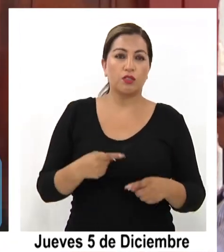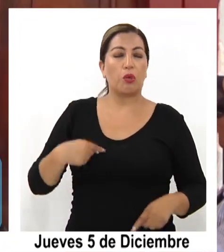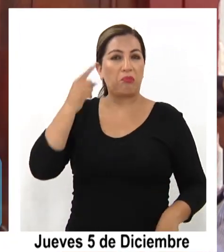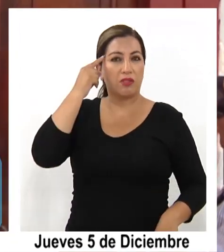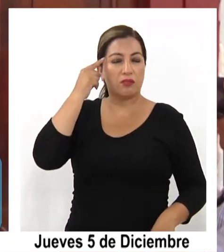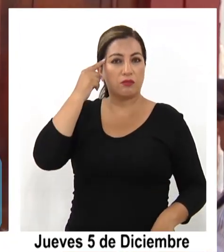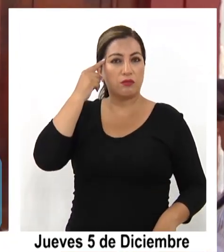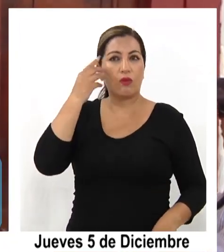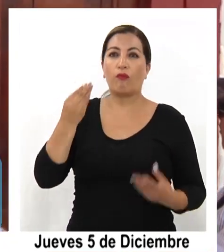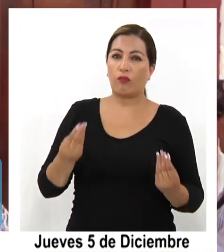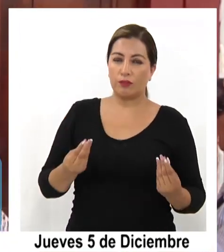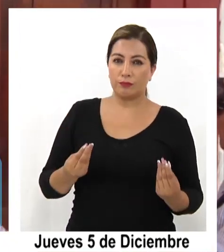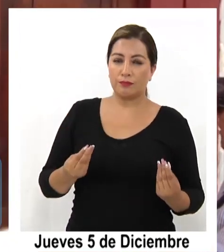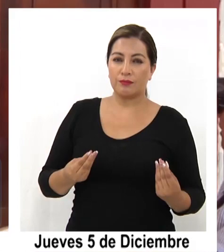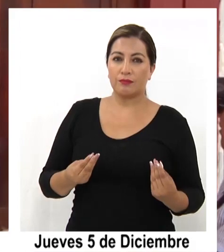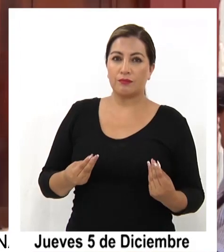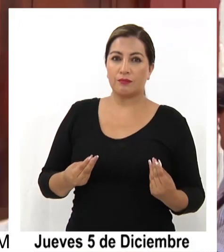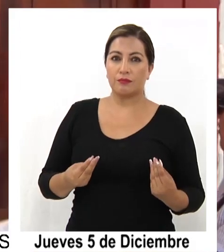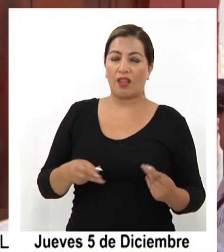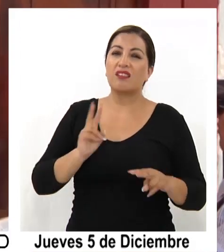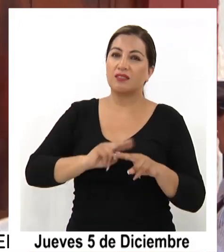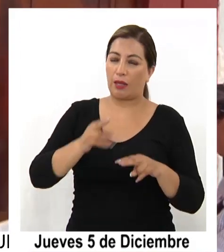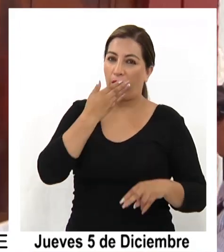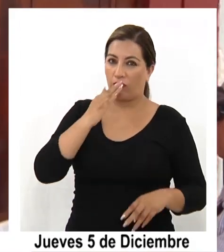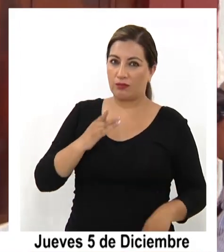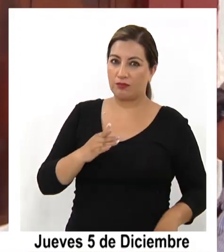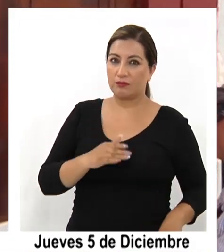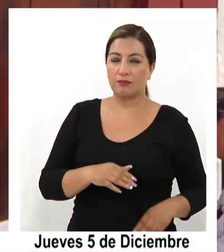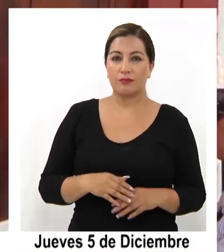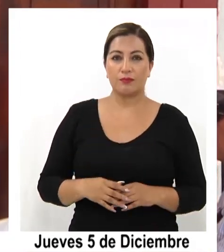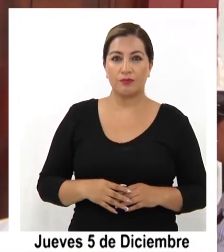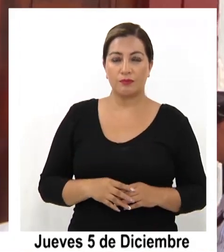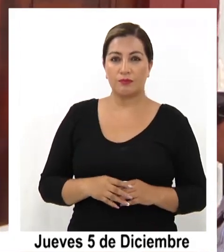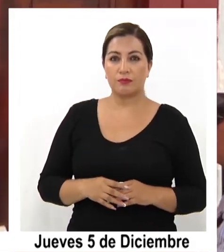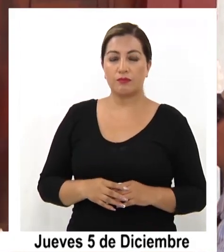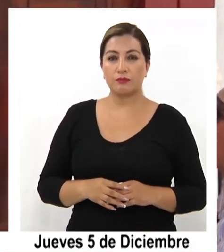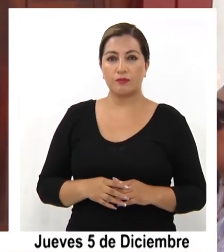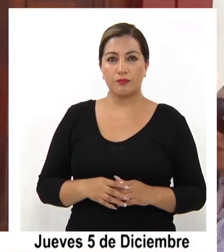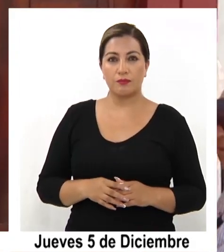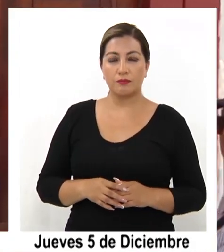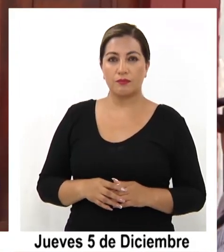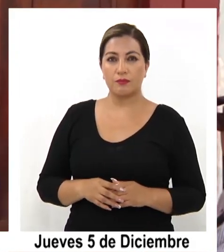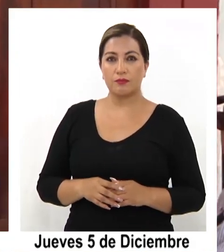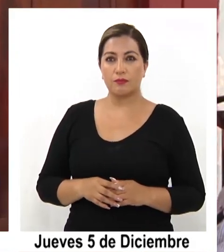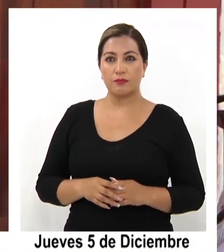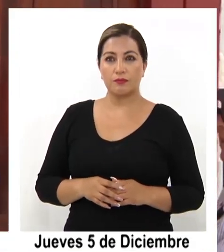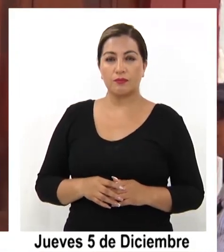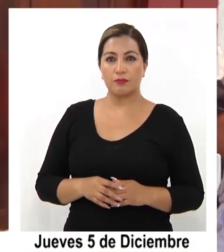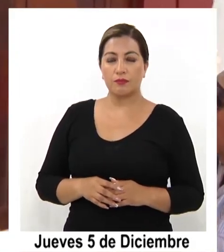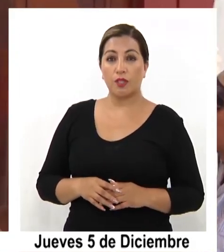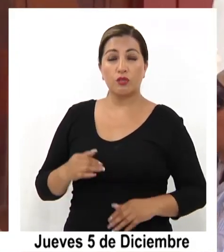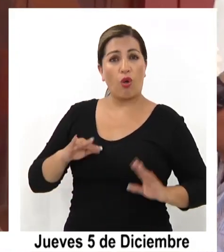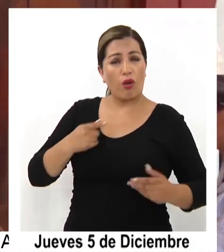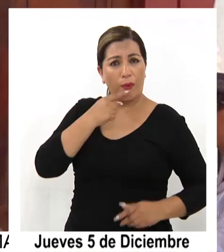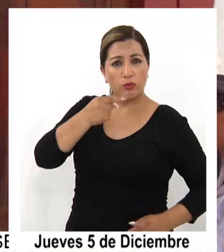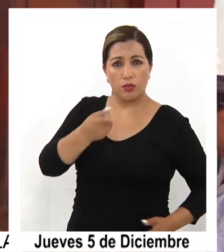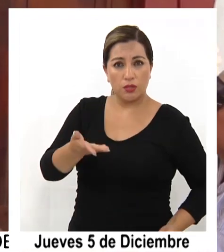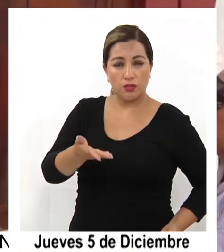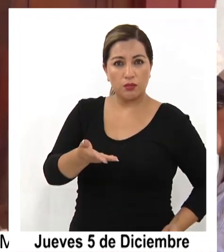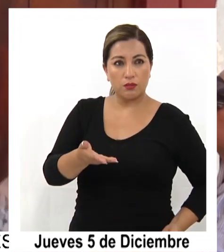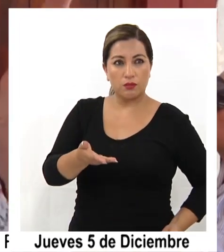Así que considero que sería conveniente que lo efectuarán. Ahora, lo que sí yo pregunto,